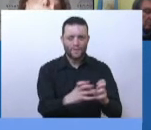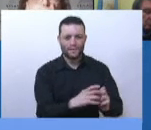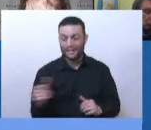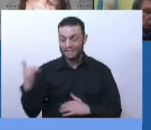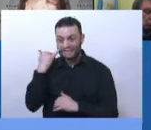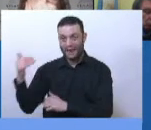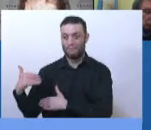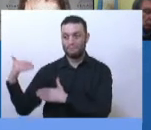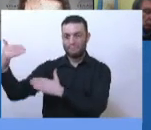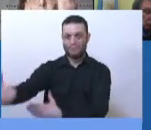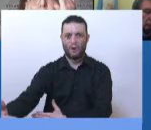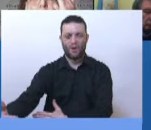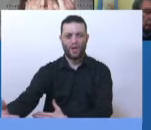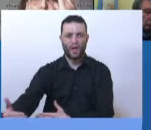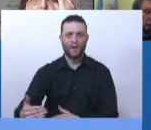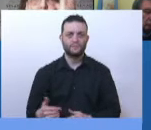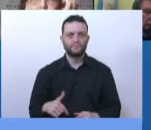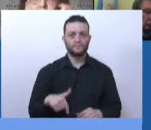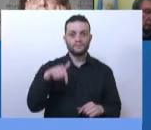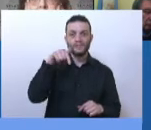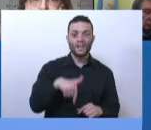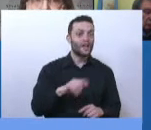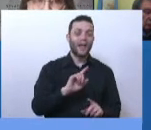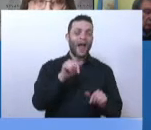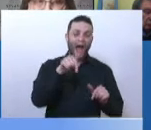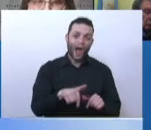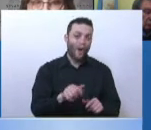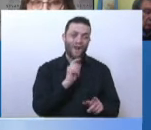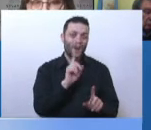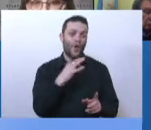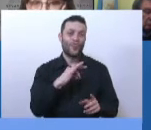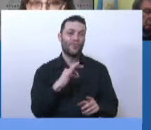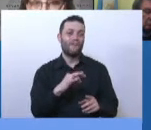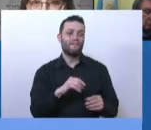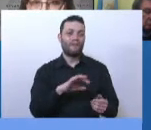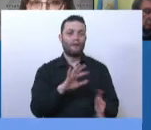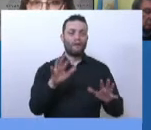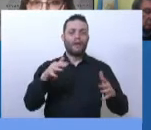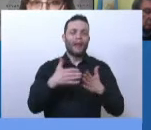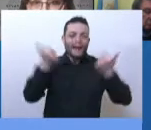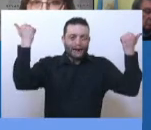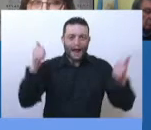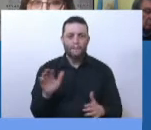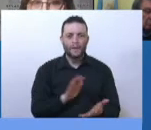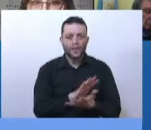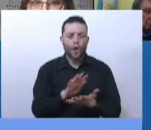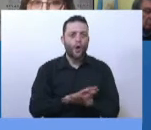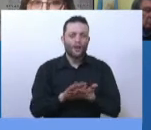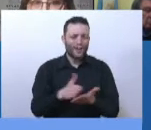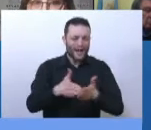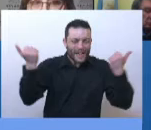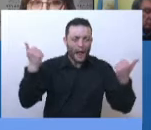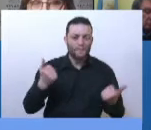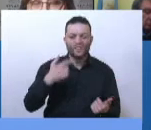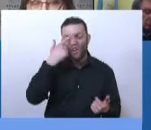mejorarlo con la reglamentación, que es como se pretende resolver los inconvenientes que hoy, como todos